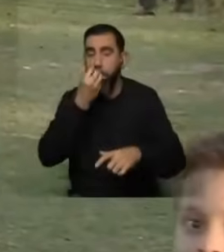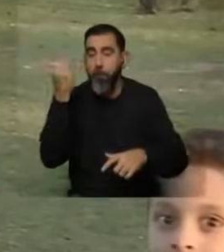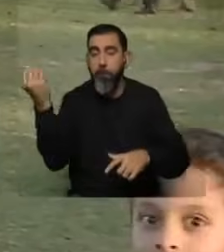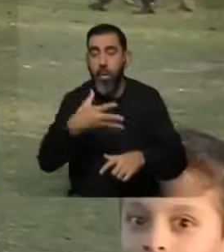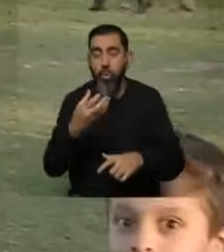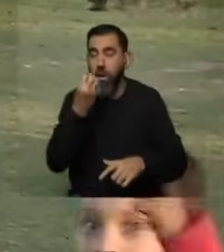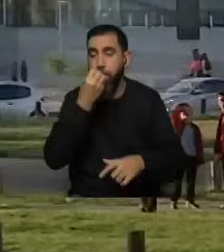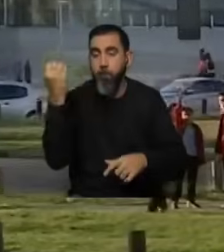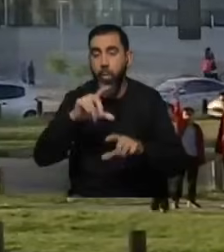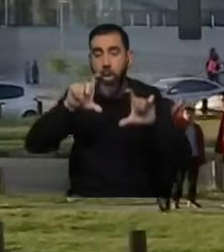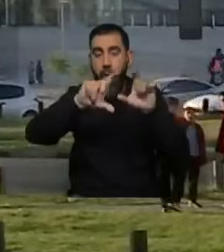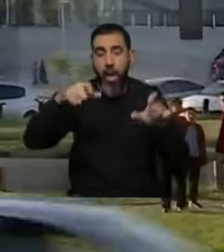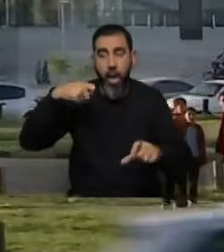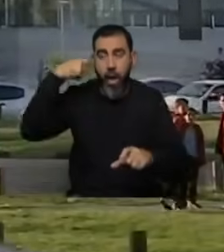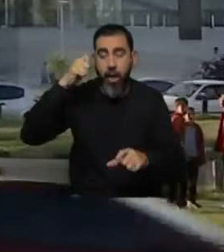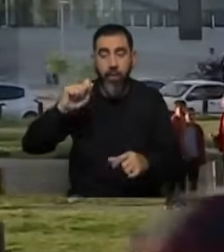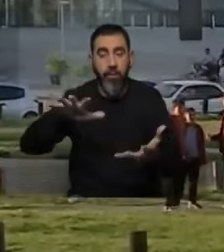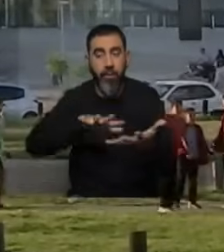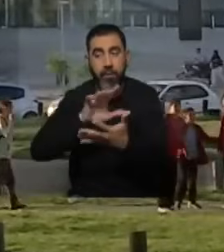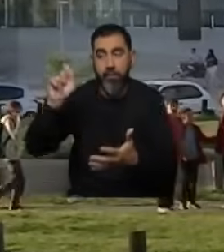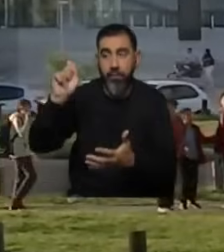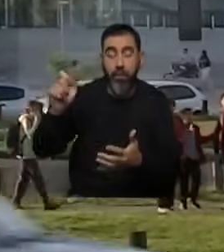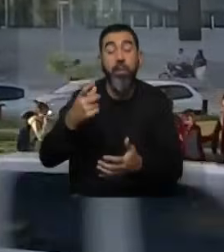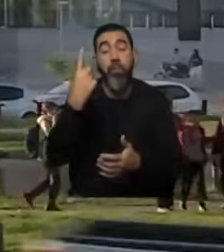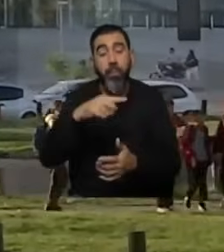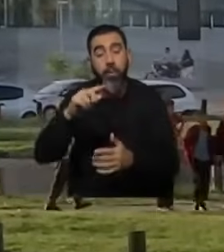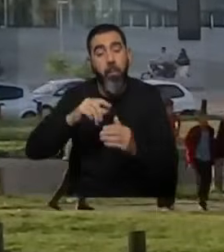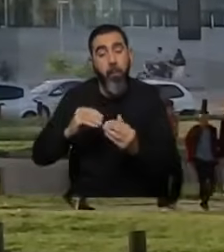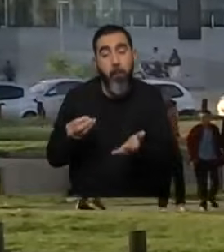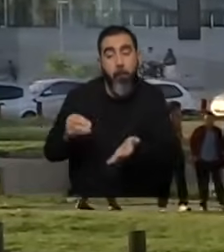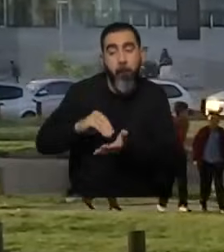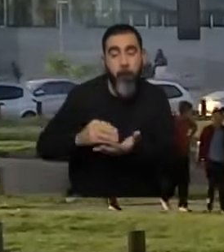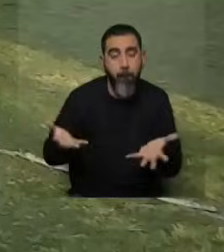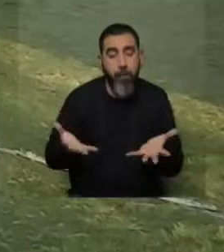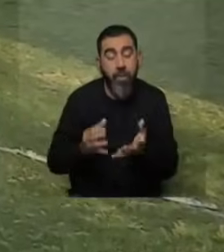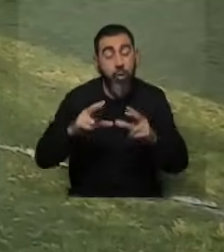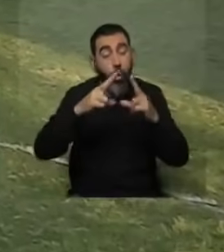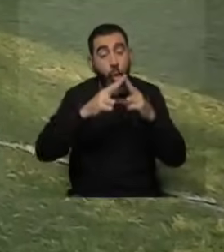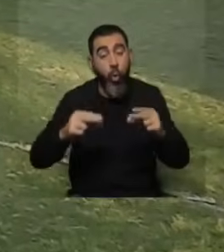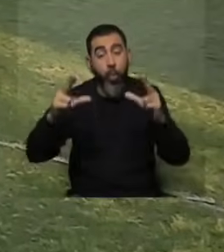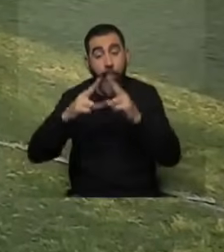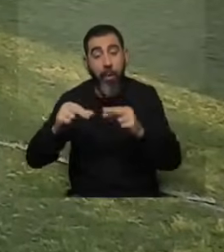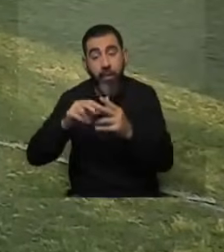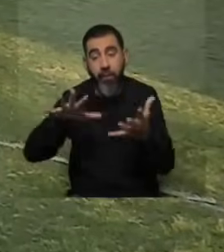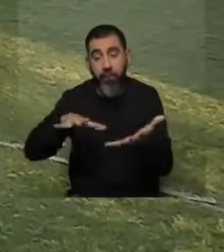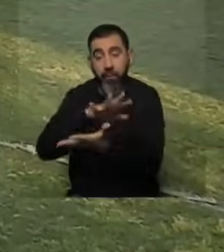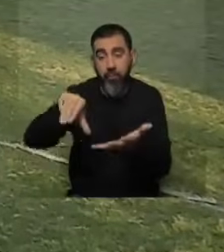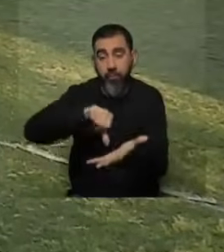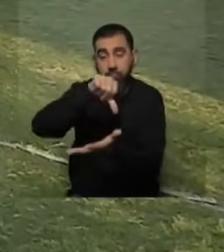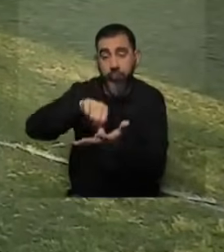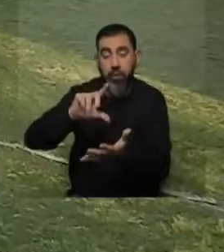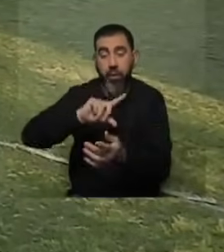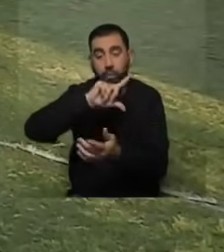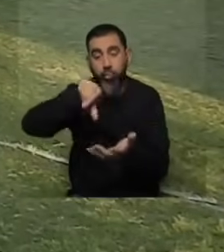mejoras que tuvo ya con el antel arena y el espacio público pero bueno Esto es un paso más y estas cooperativas en área central de la ciudad un área que tiene todos los